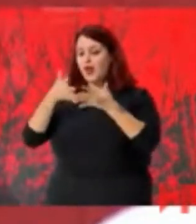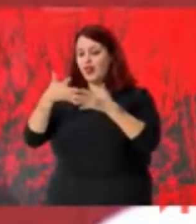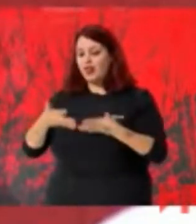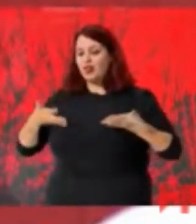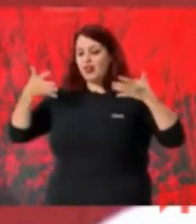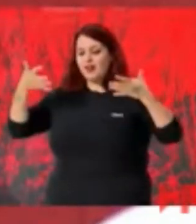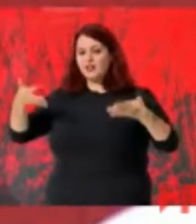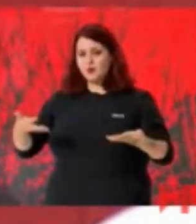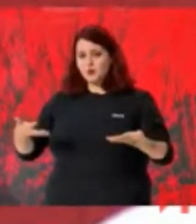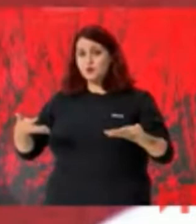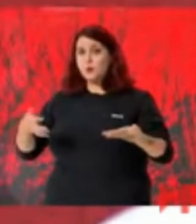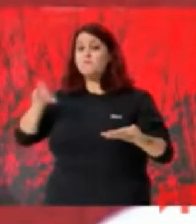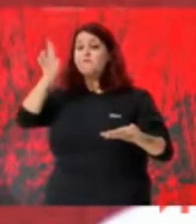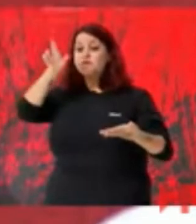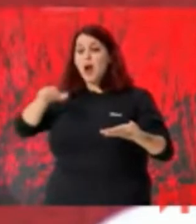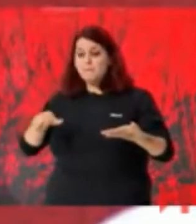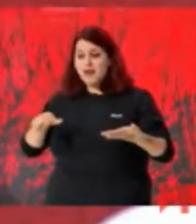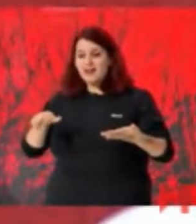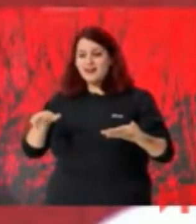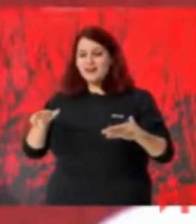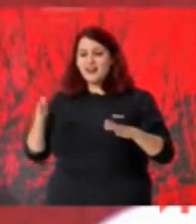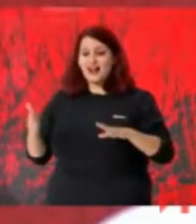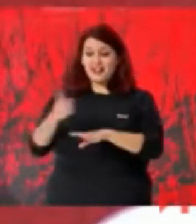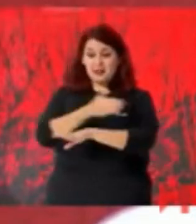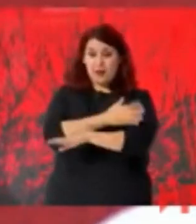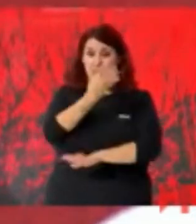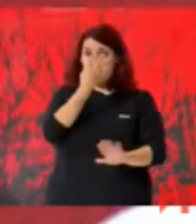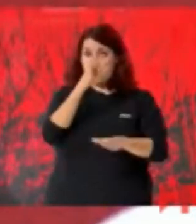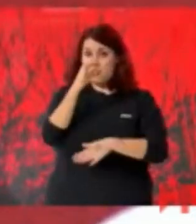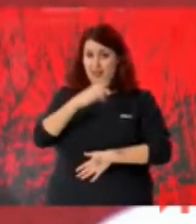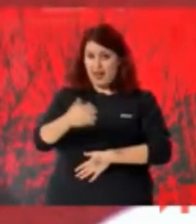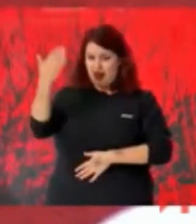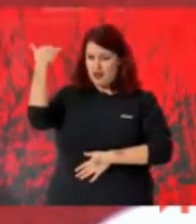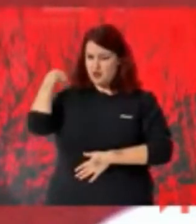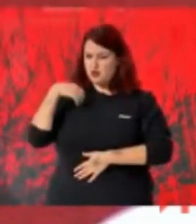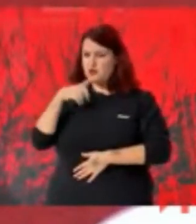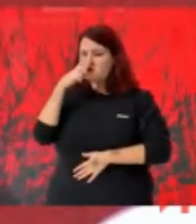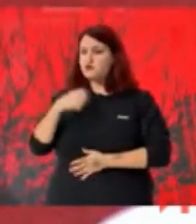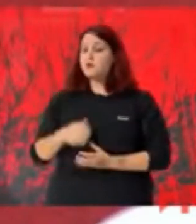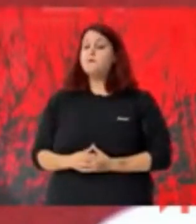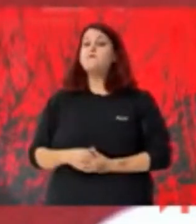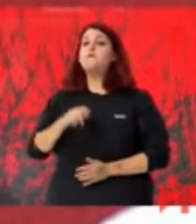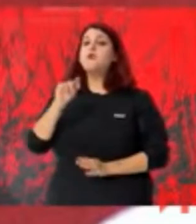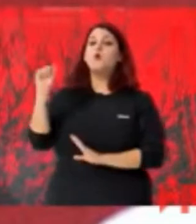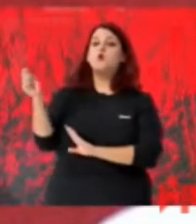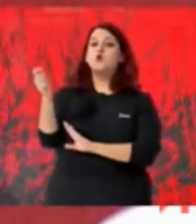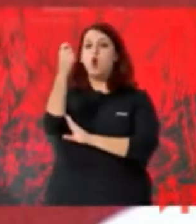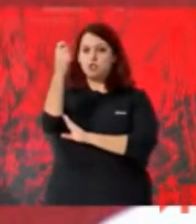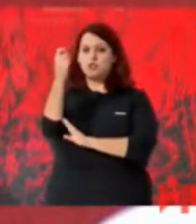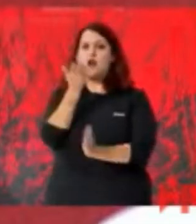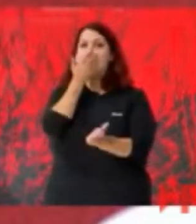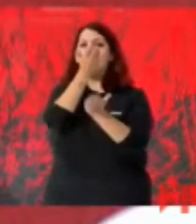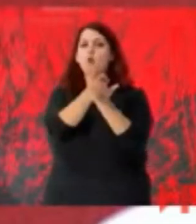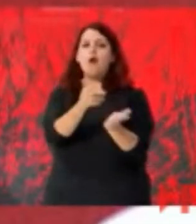escritos anticipándose hace ya 90 años a una conquista, a un